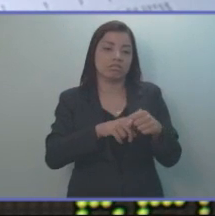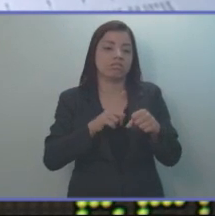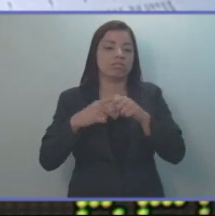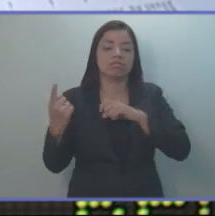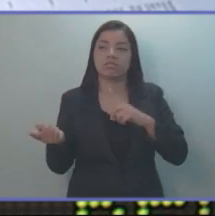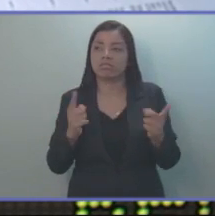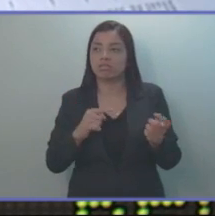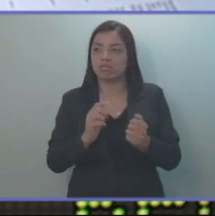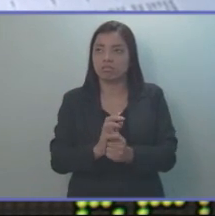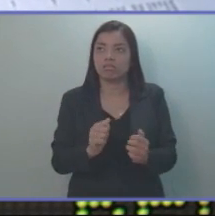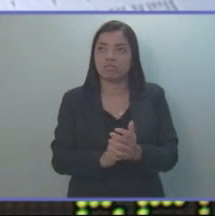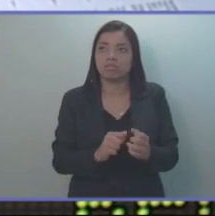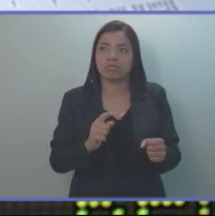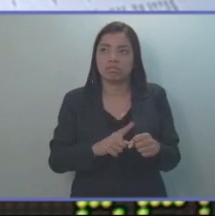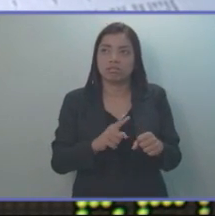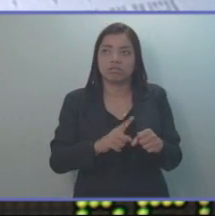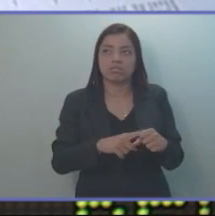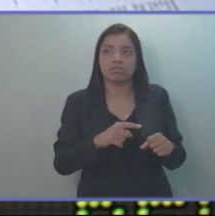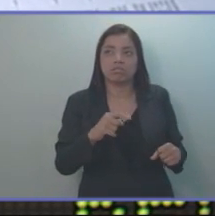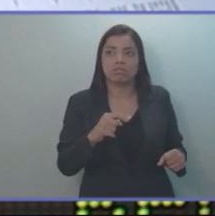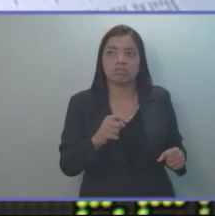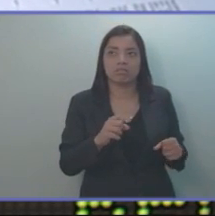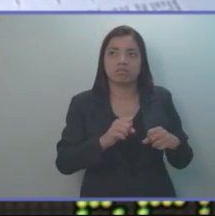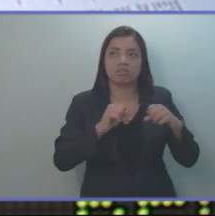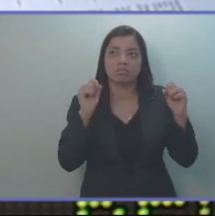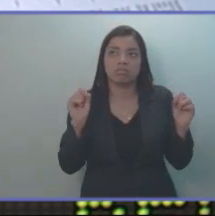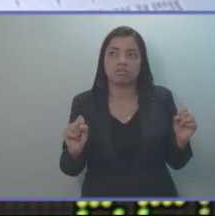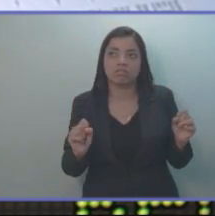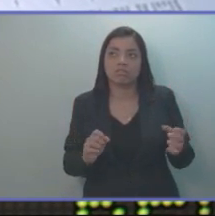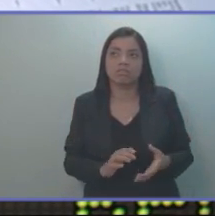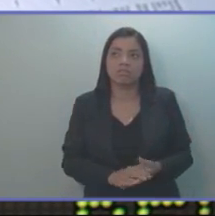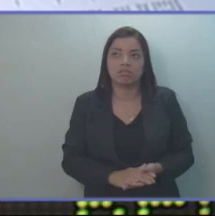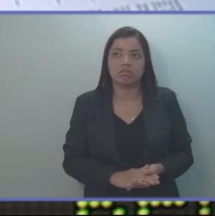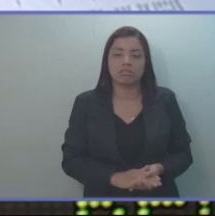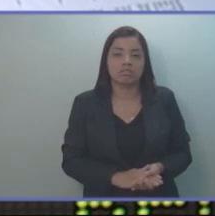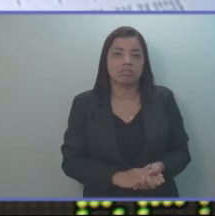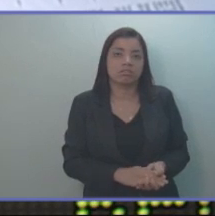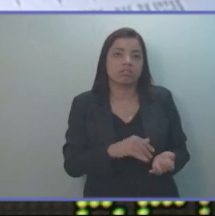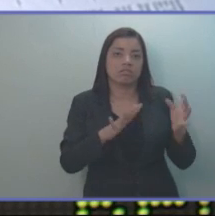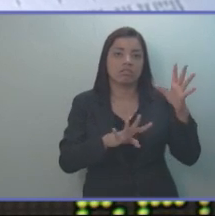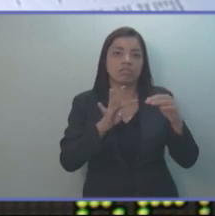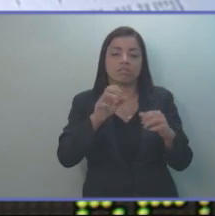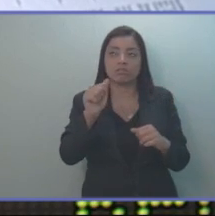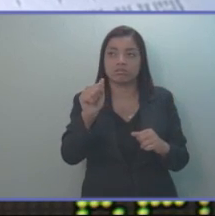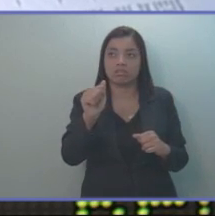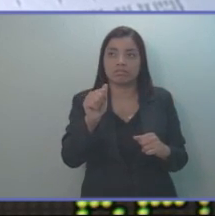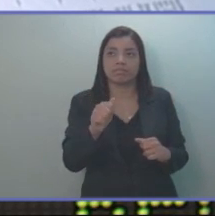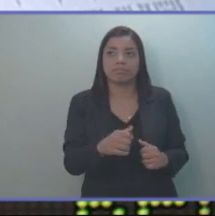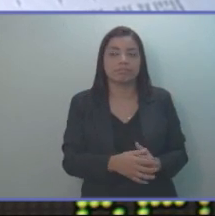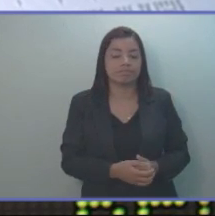teniendo problemas con el sonido y el sistema, la 14A.